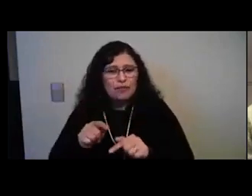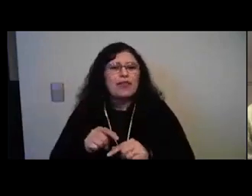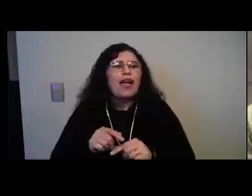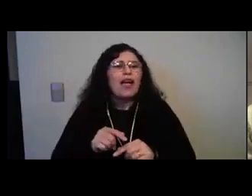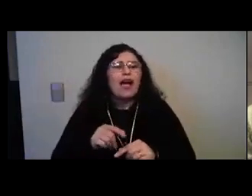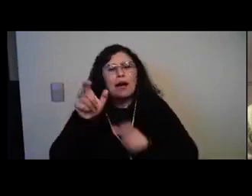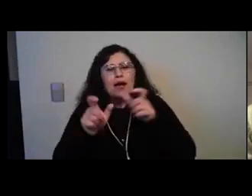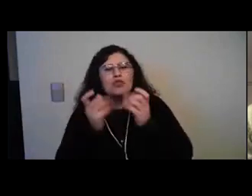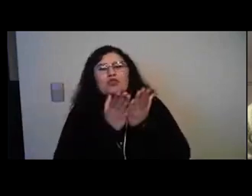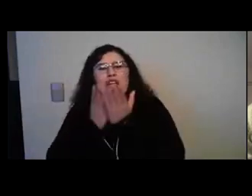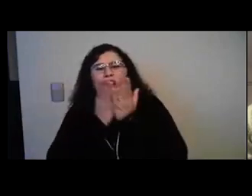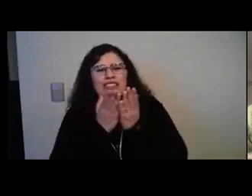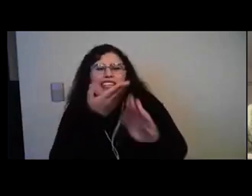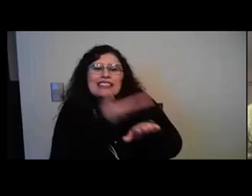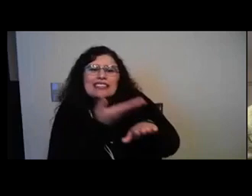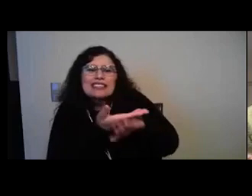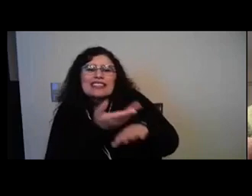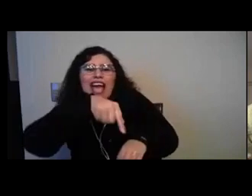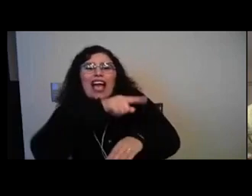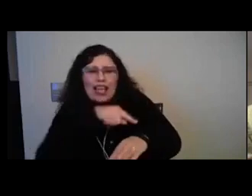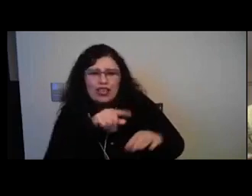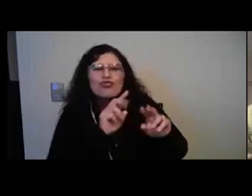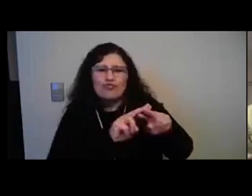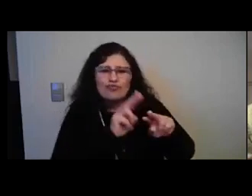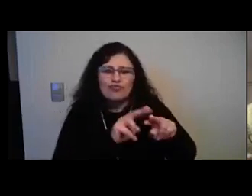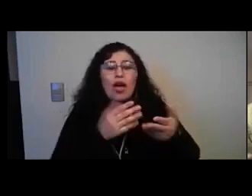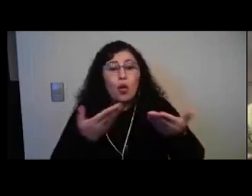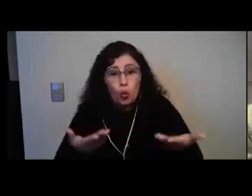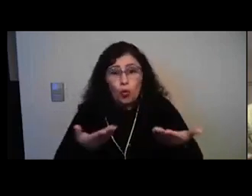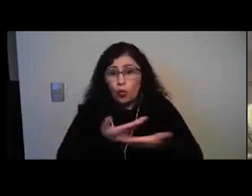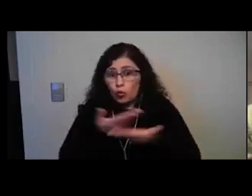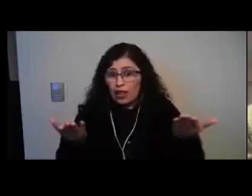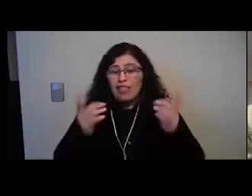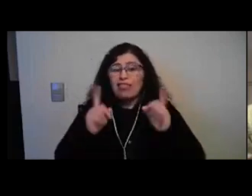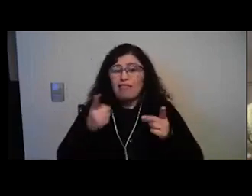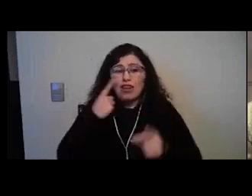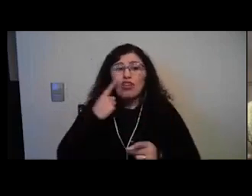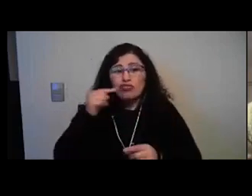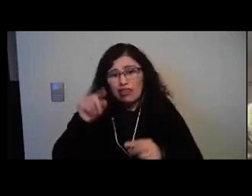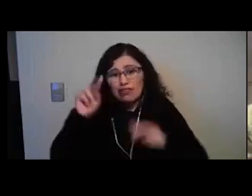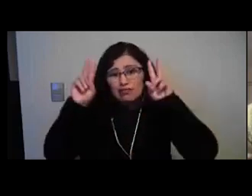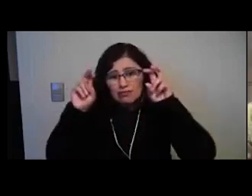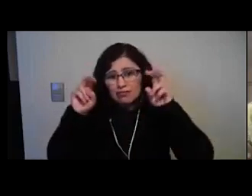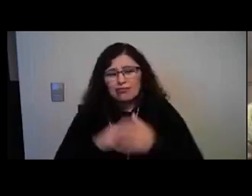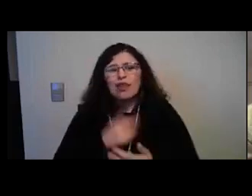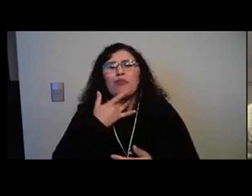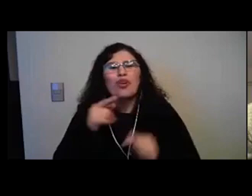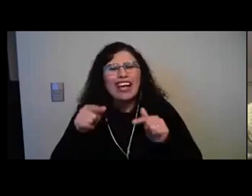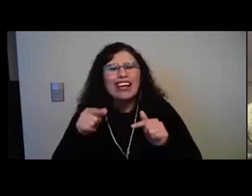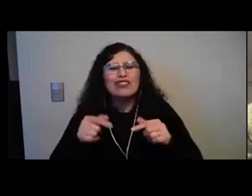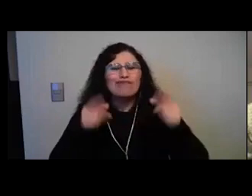a los estudiantes, ¿ya? Entonces, en ese sentido, ustedes en esta etapa ya deben de tener un acercamiento a esto que es más concreto, ¿ya?